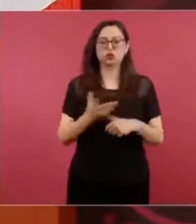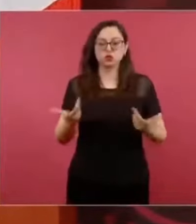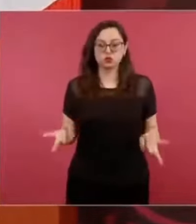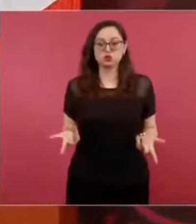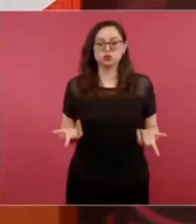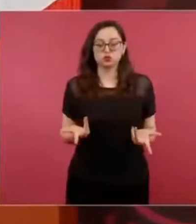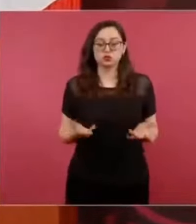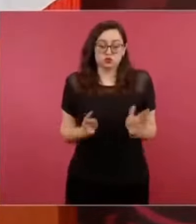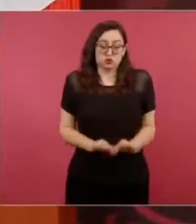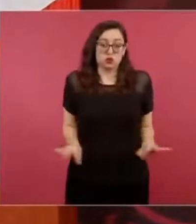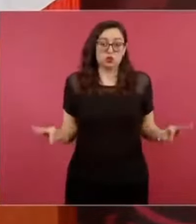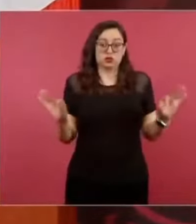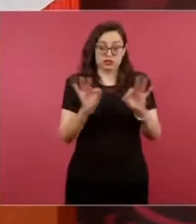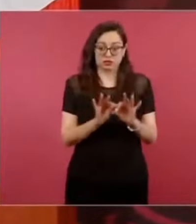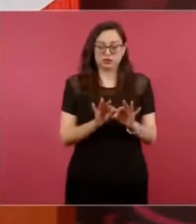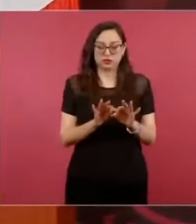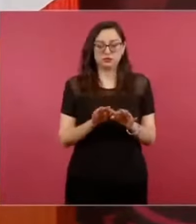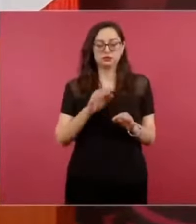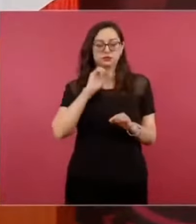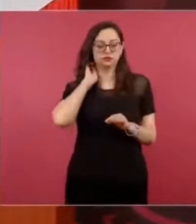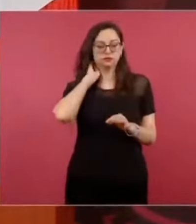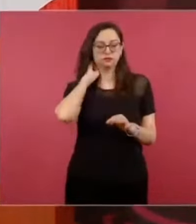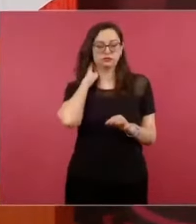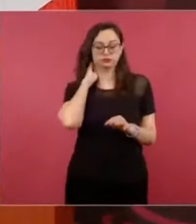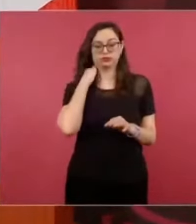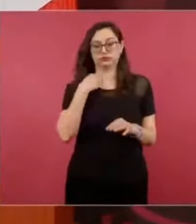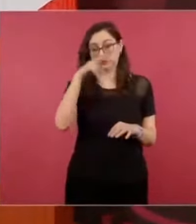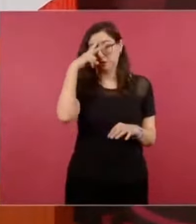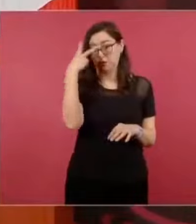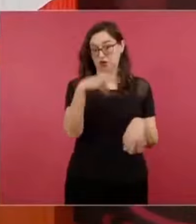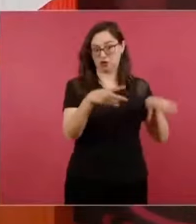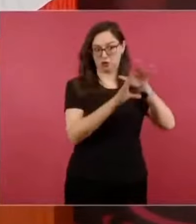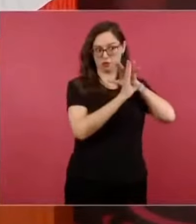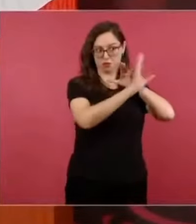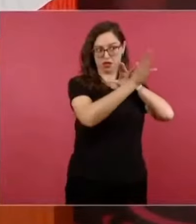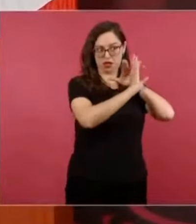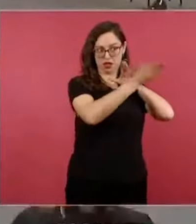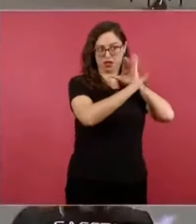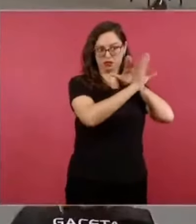paisanos y también por nuestros vecinos.